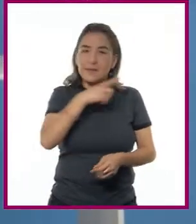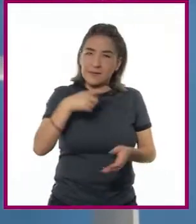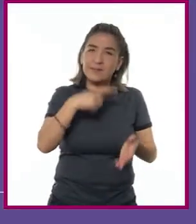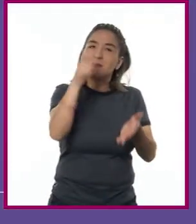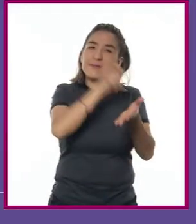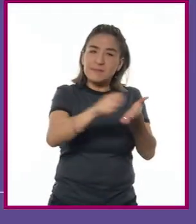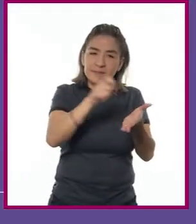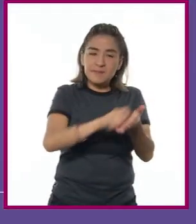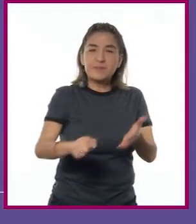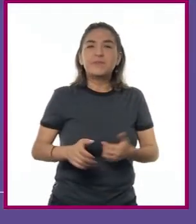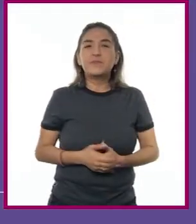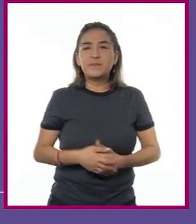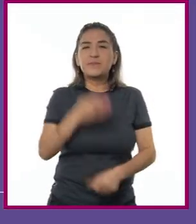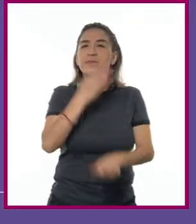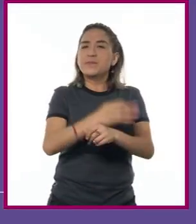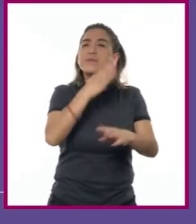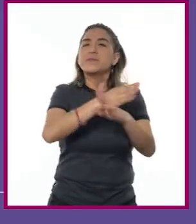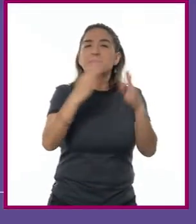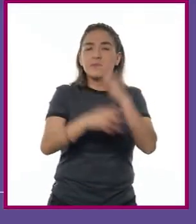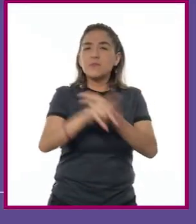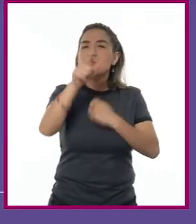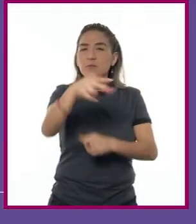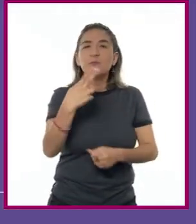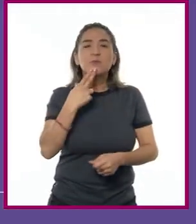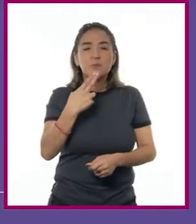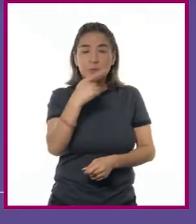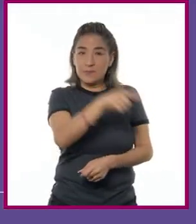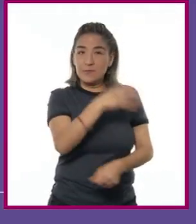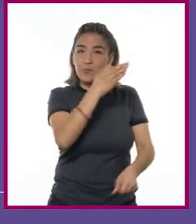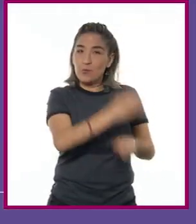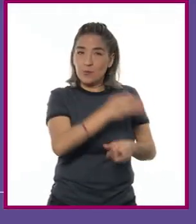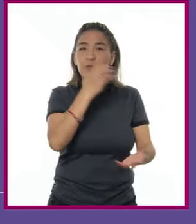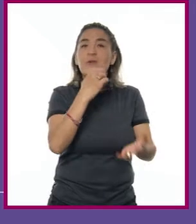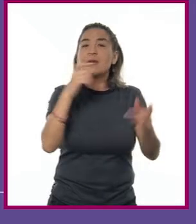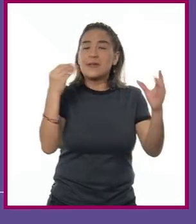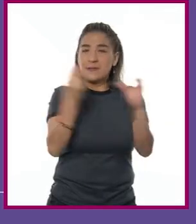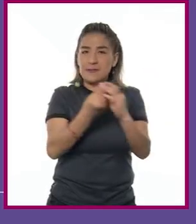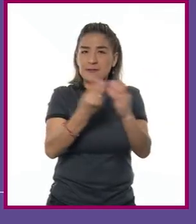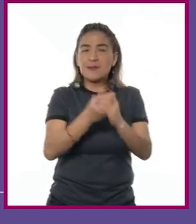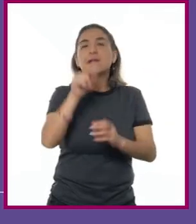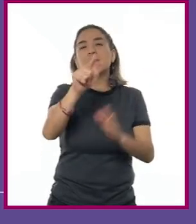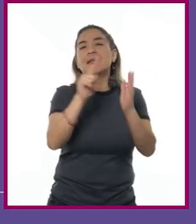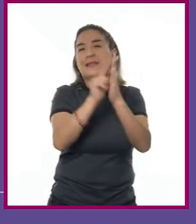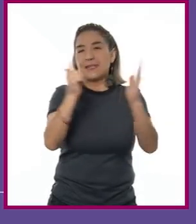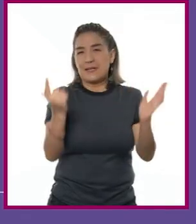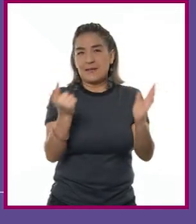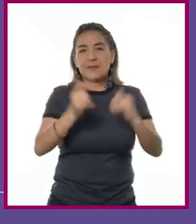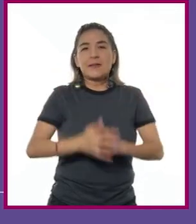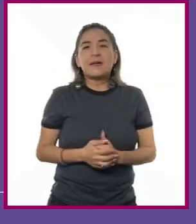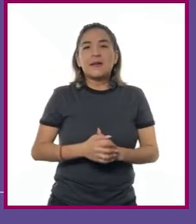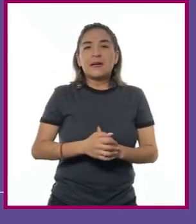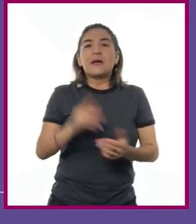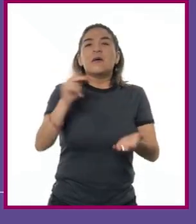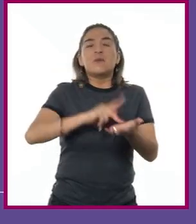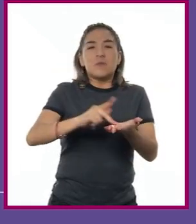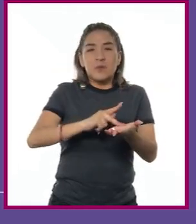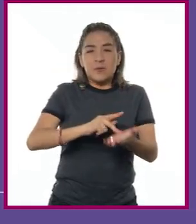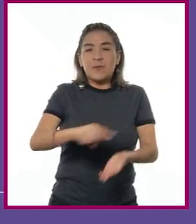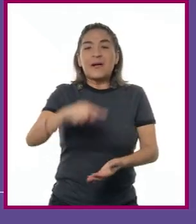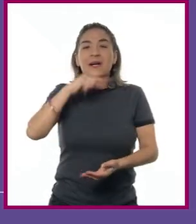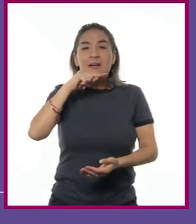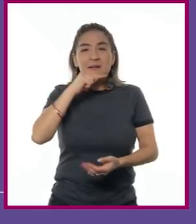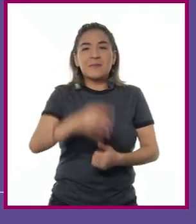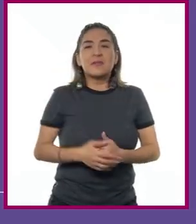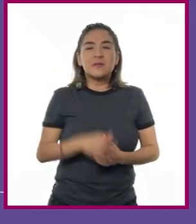notas. Los materiales que utilizarán en esta sesión son el libro de texto, un bolígrafo o lápiz y